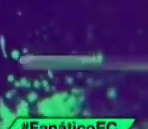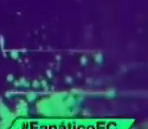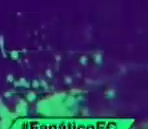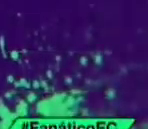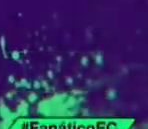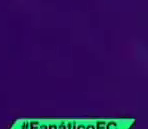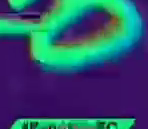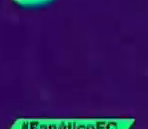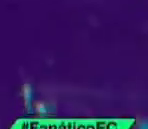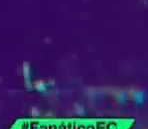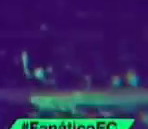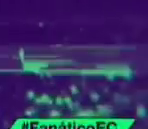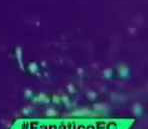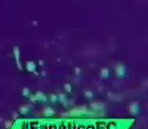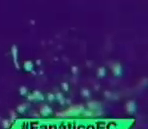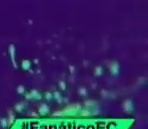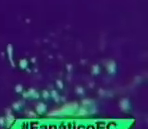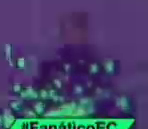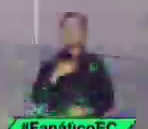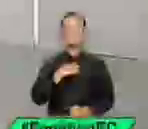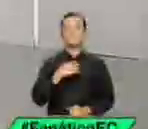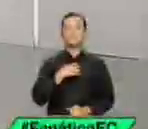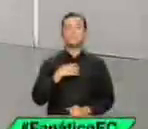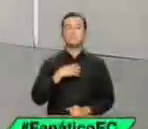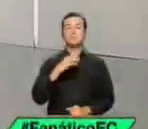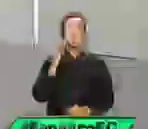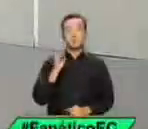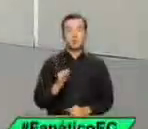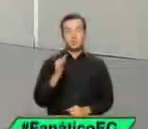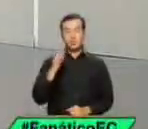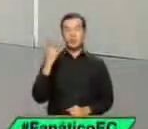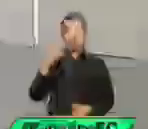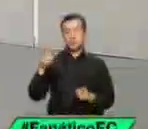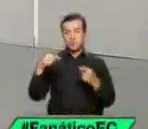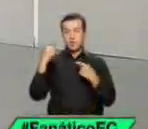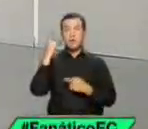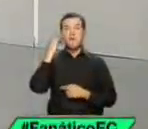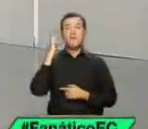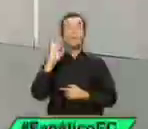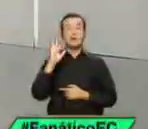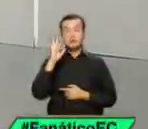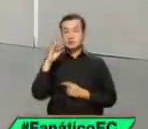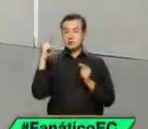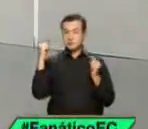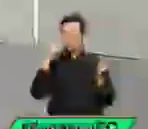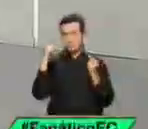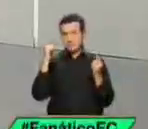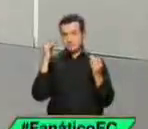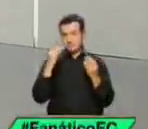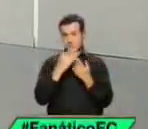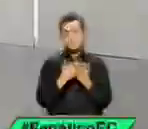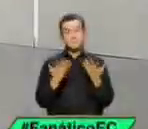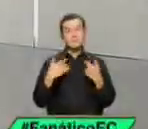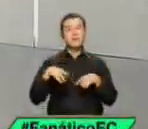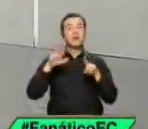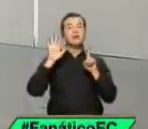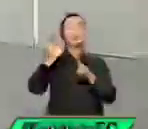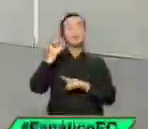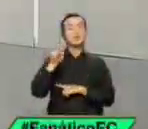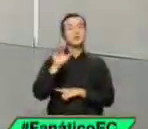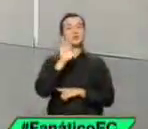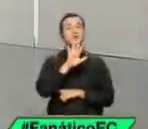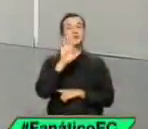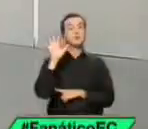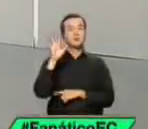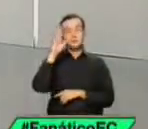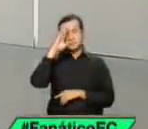enfrentar al Barcelona este fin de semana en el partido de la fecha, este Clásico Nacional. 6:55,